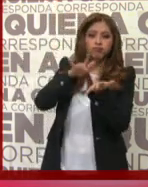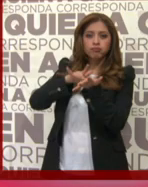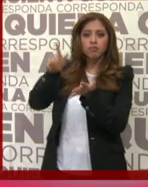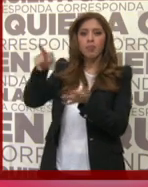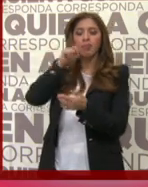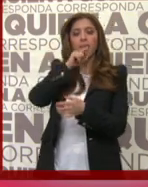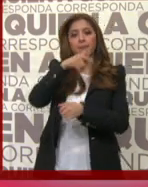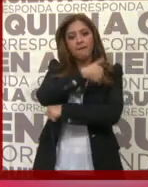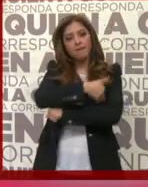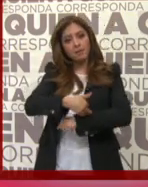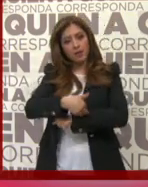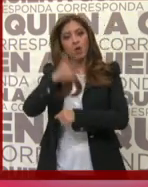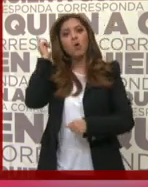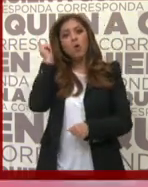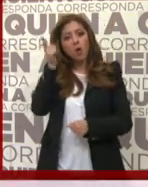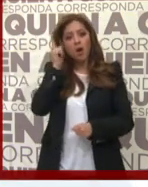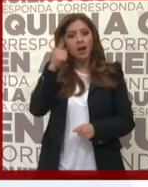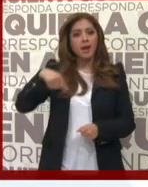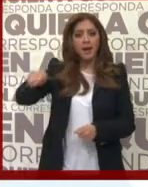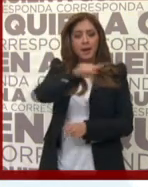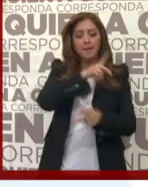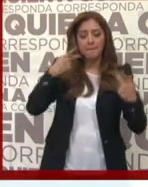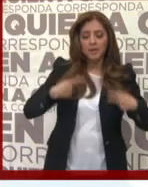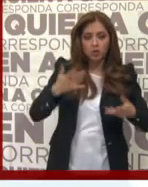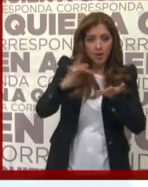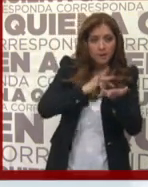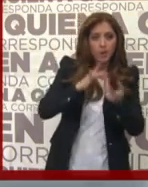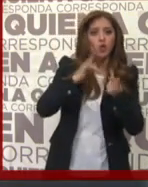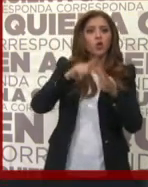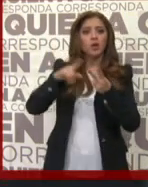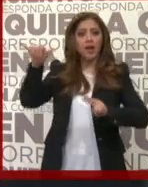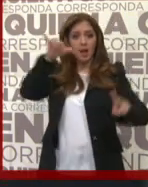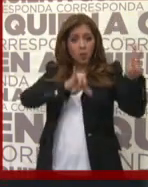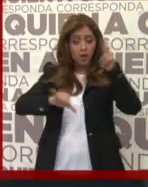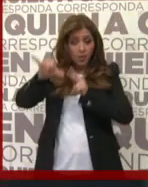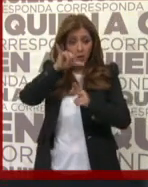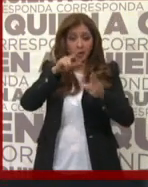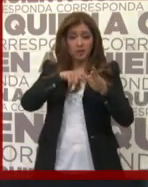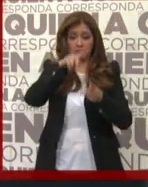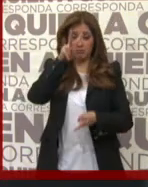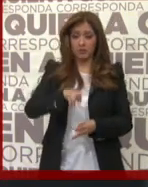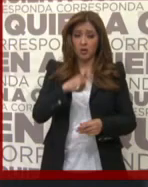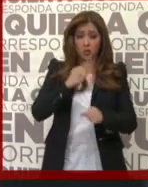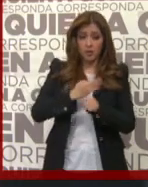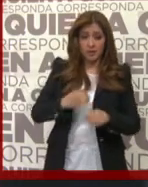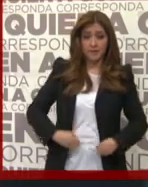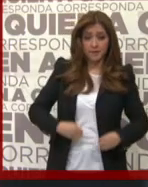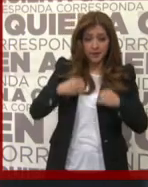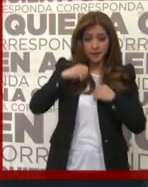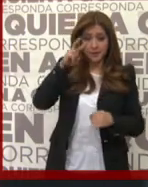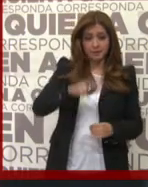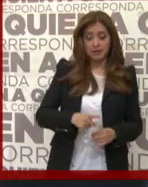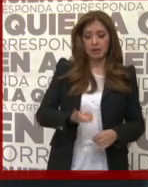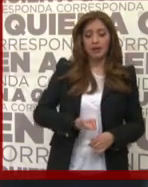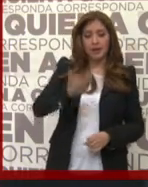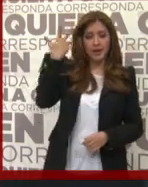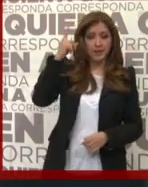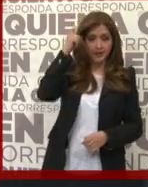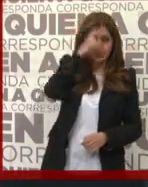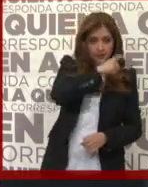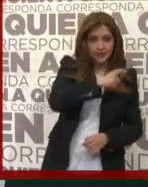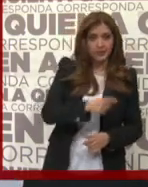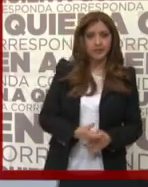familia. Y ojalá que contemos con el apoyo del público, de laboratorios, porque este caminar ha sido muy, muy costoso y muy difícil.